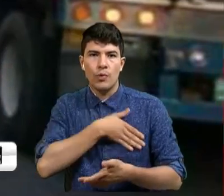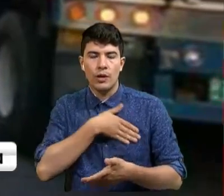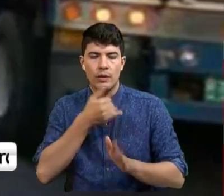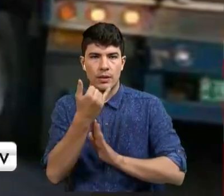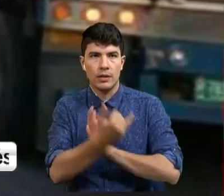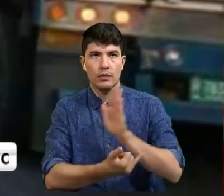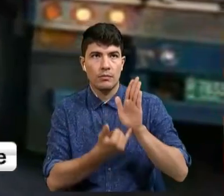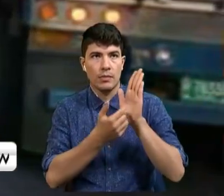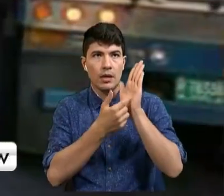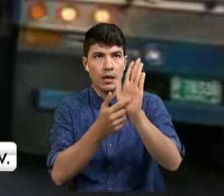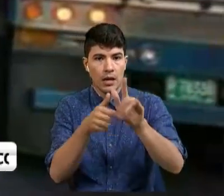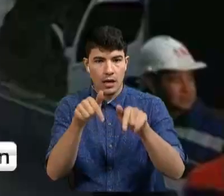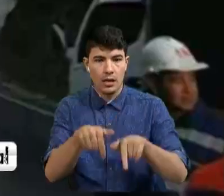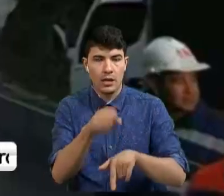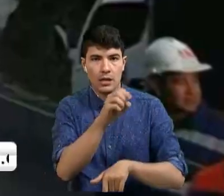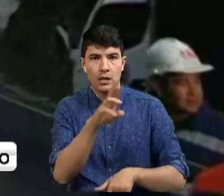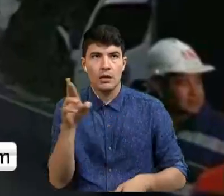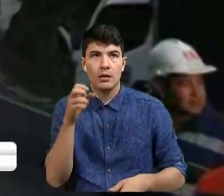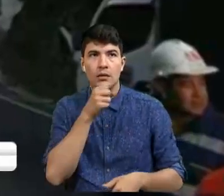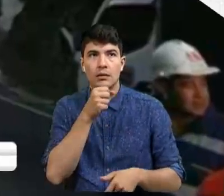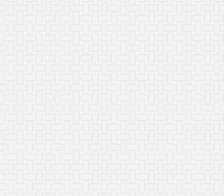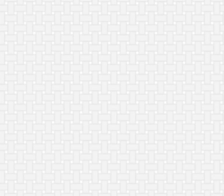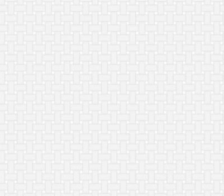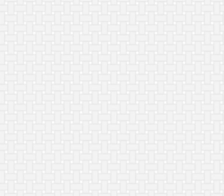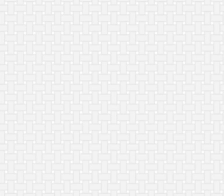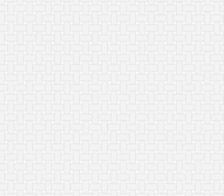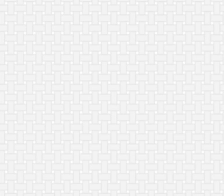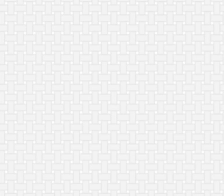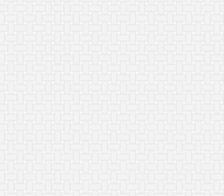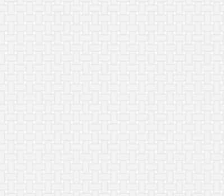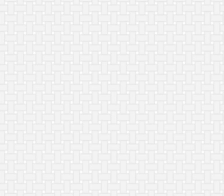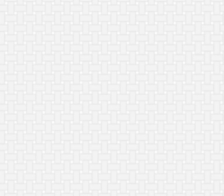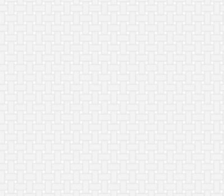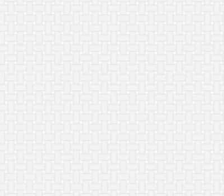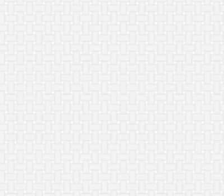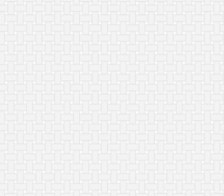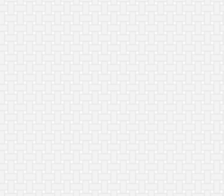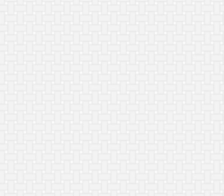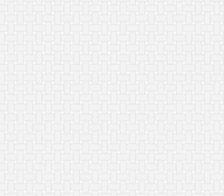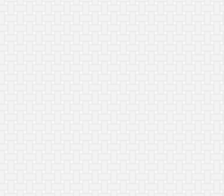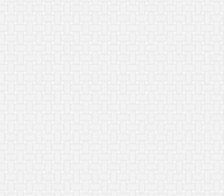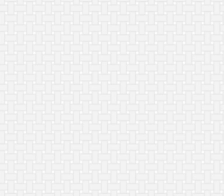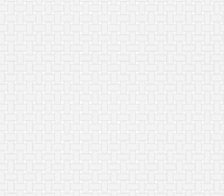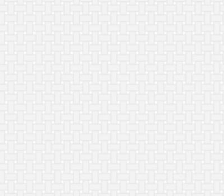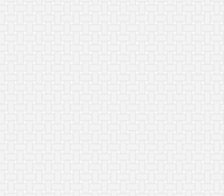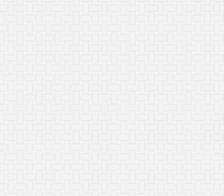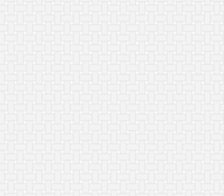en Oriente Noticias. Canaltro.com